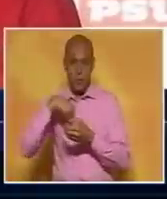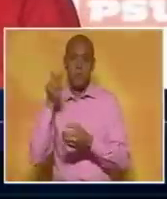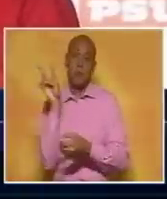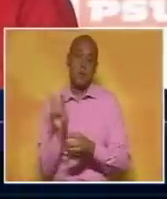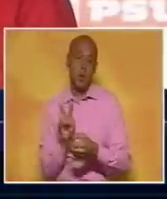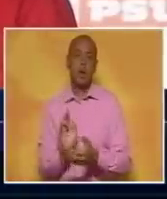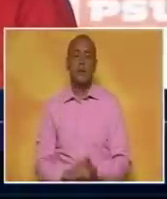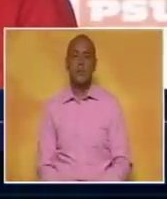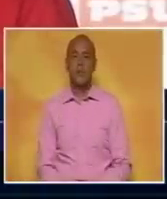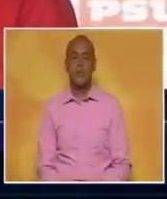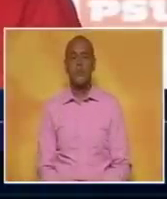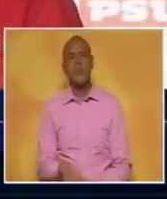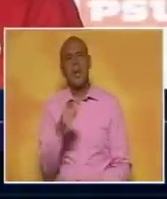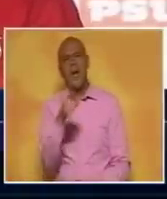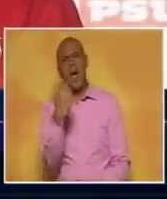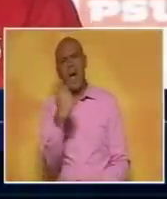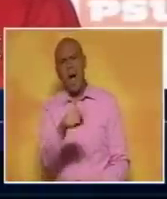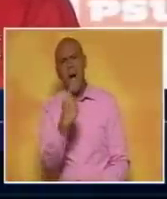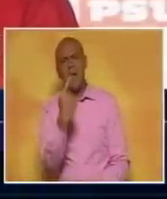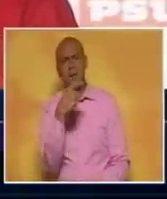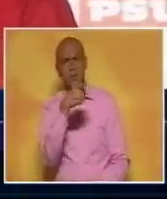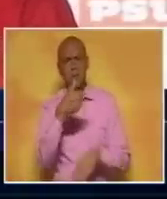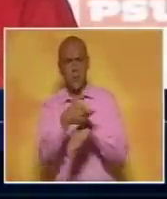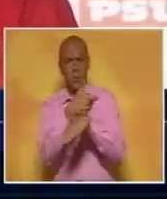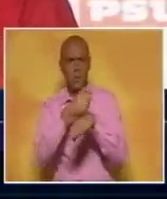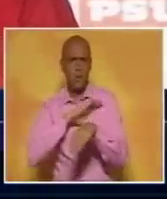venezolano. Eso es un comunicado del gobierno colombiano,